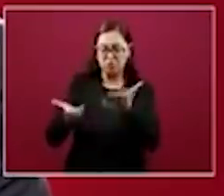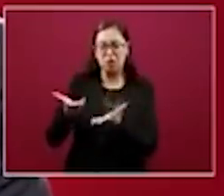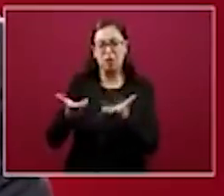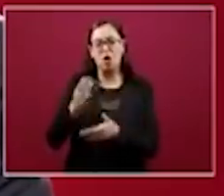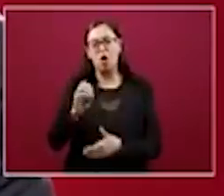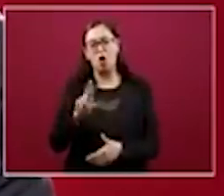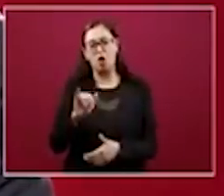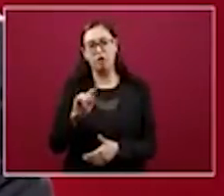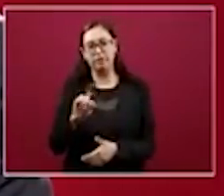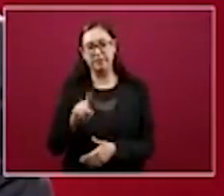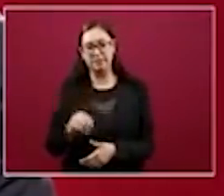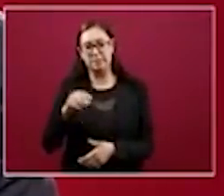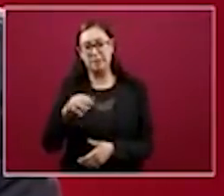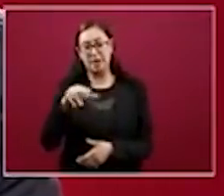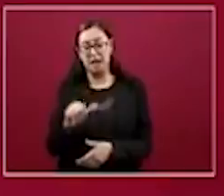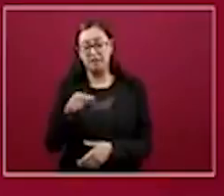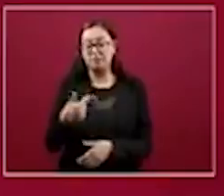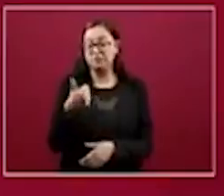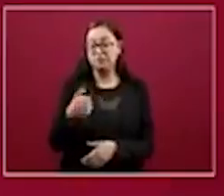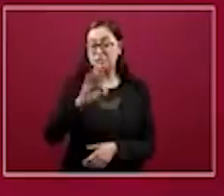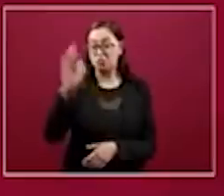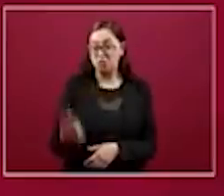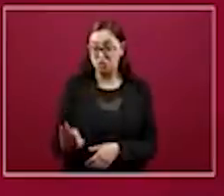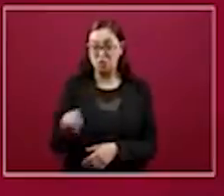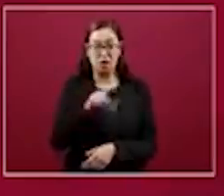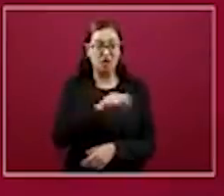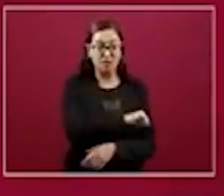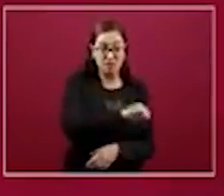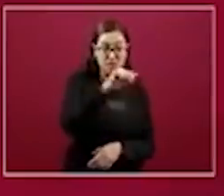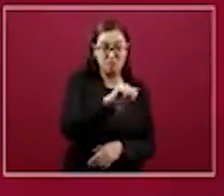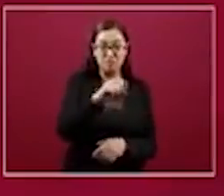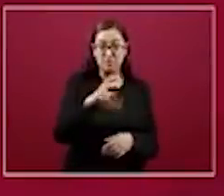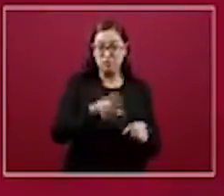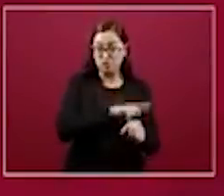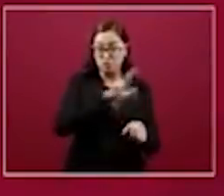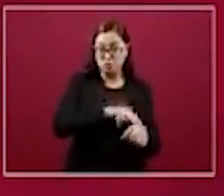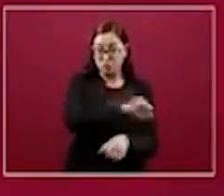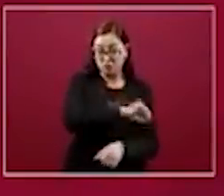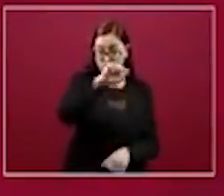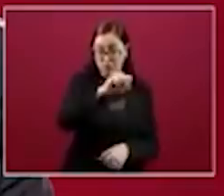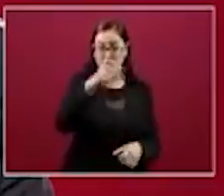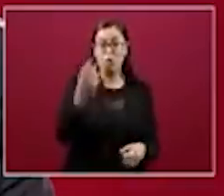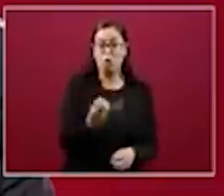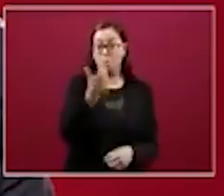6%. Además, sin inflación, sin devaluación,